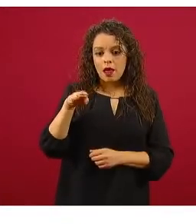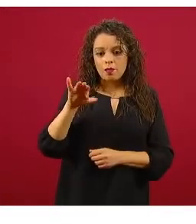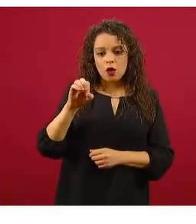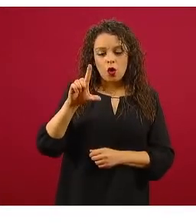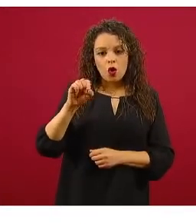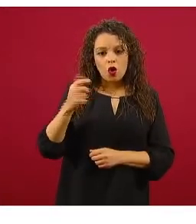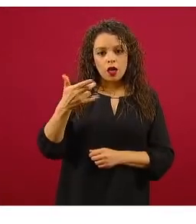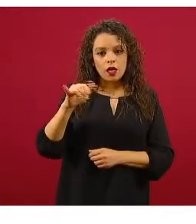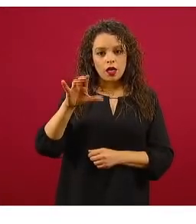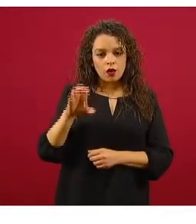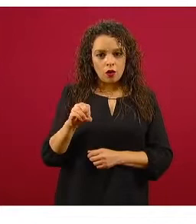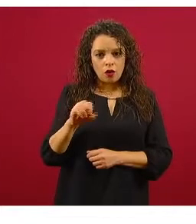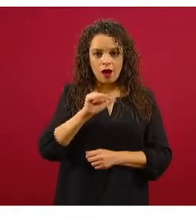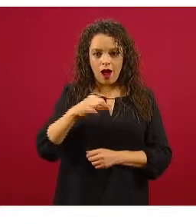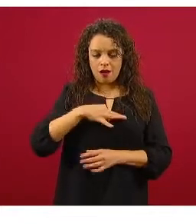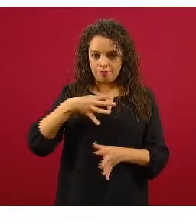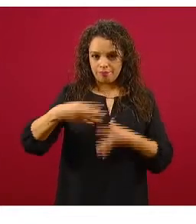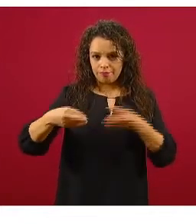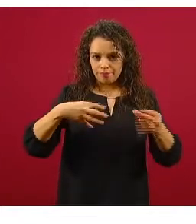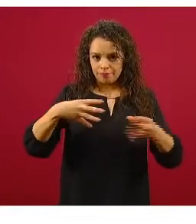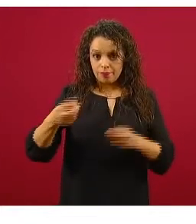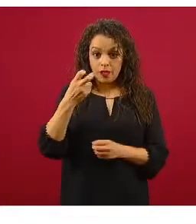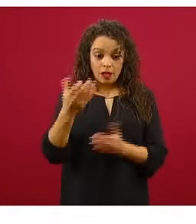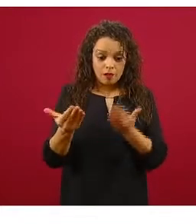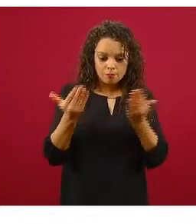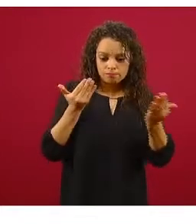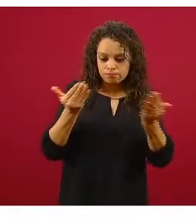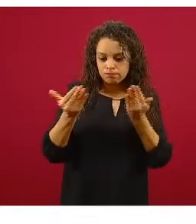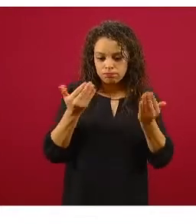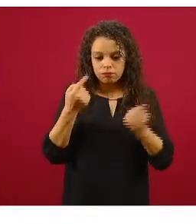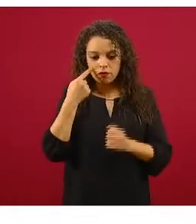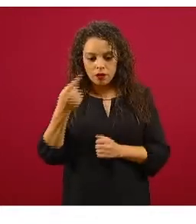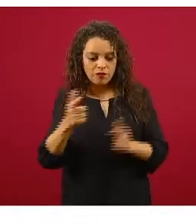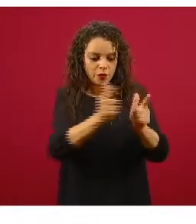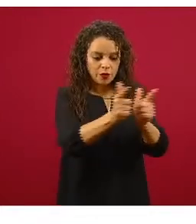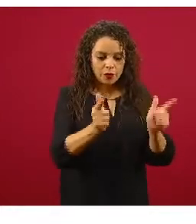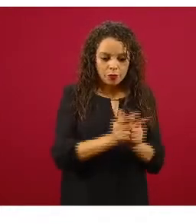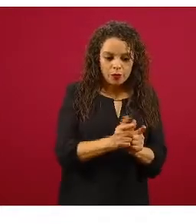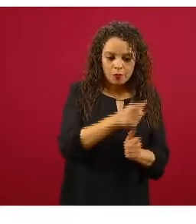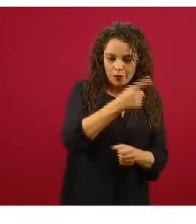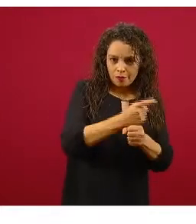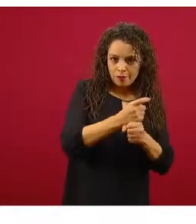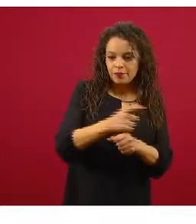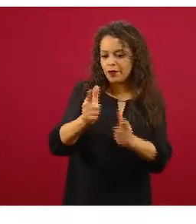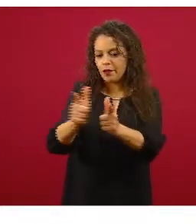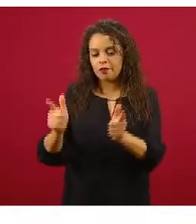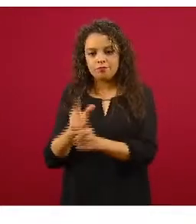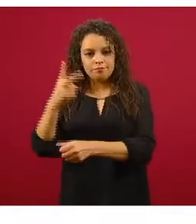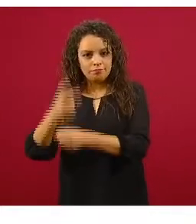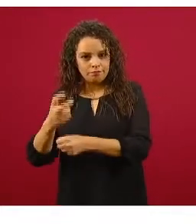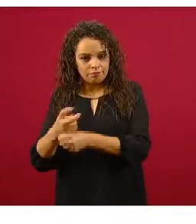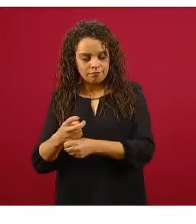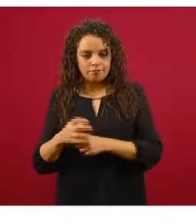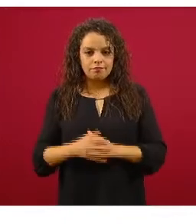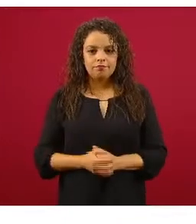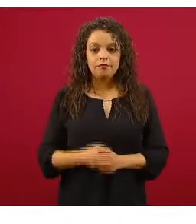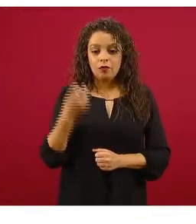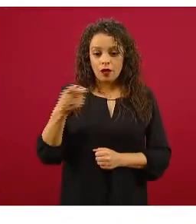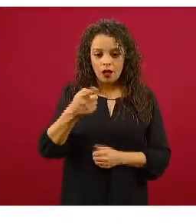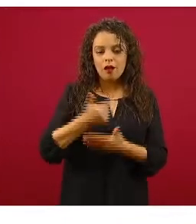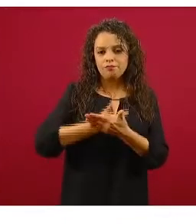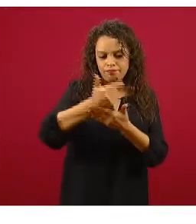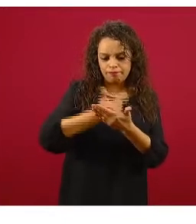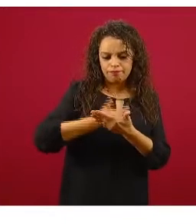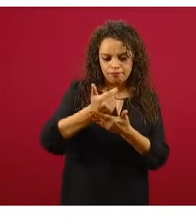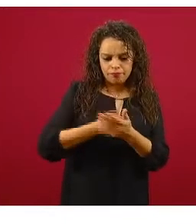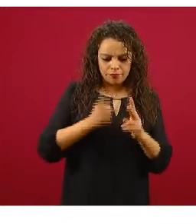variables. Comparamos cómo se encuentran esta serie de variables entre los dos grupos. Hicimos un modelo de regresión logística que